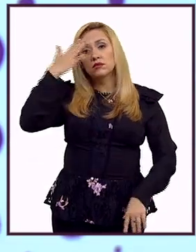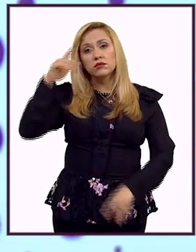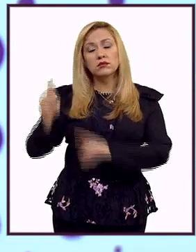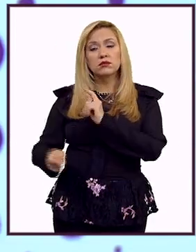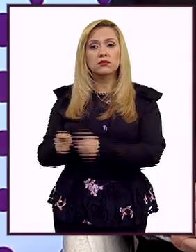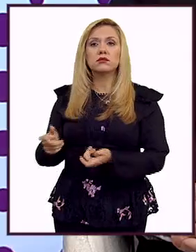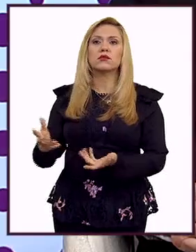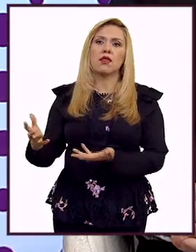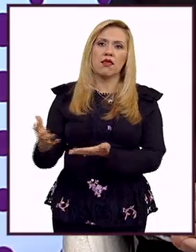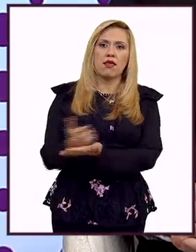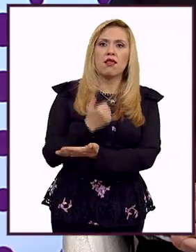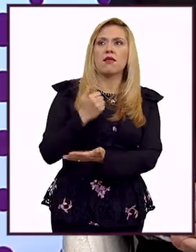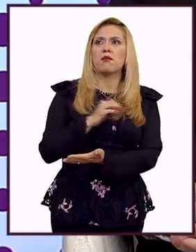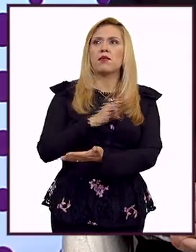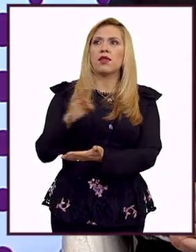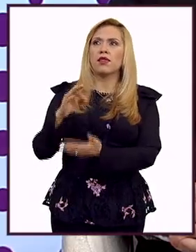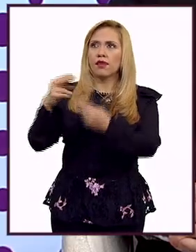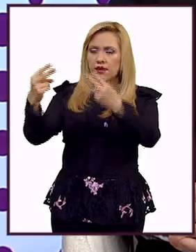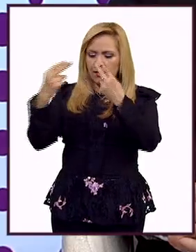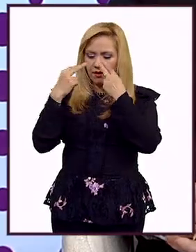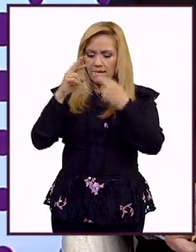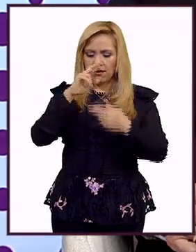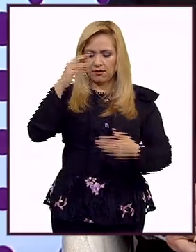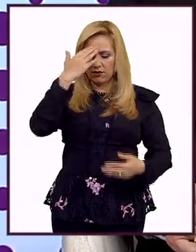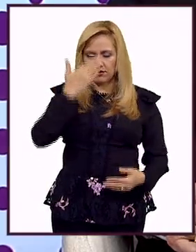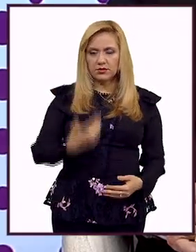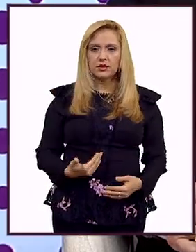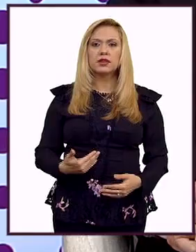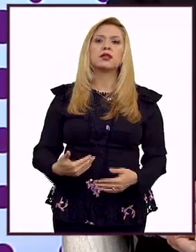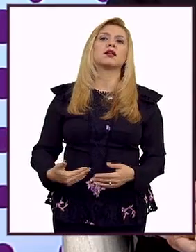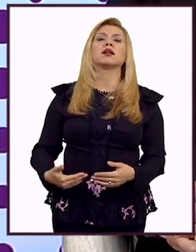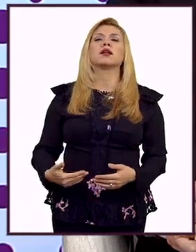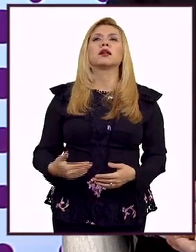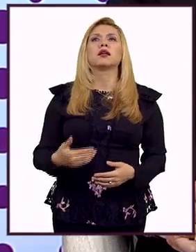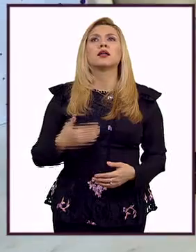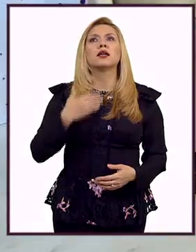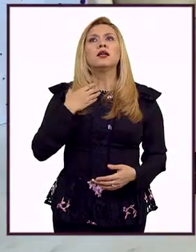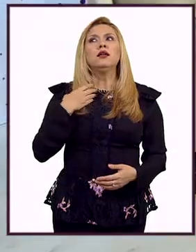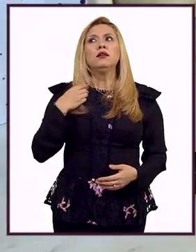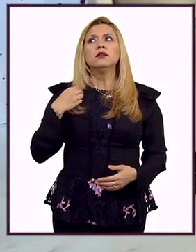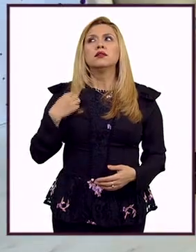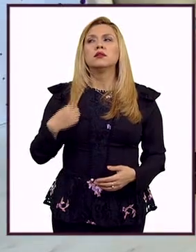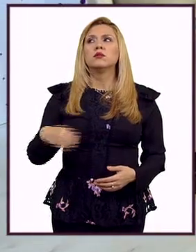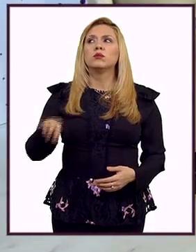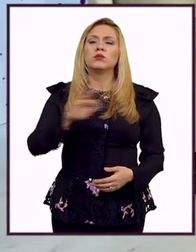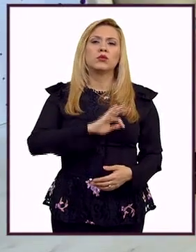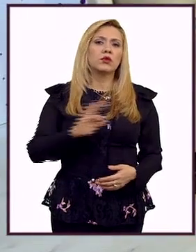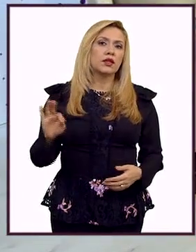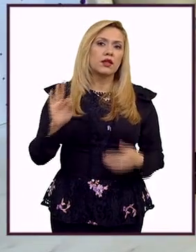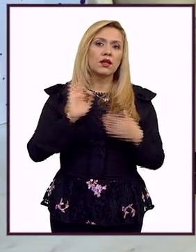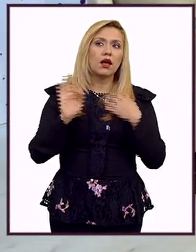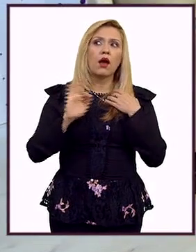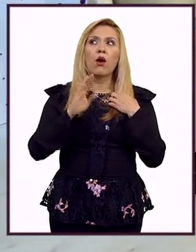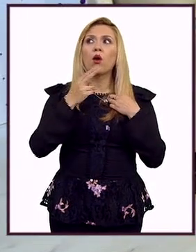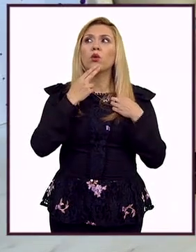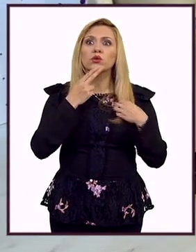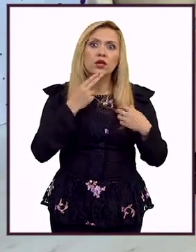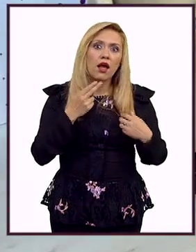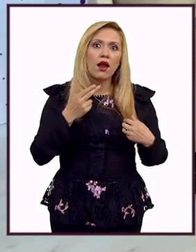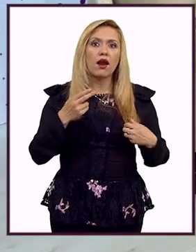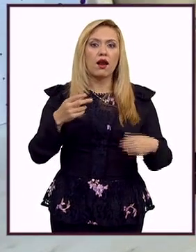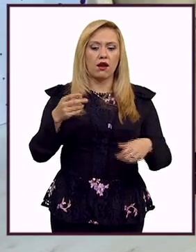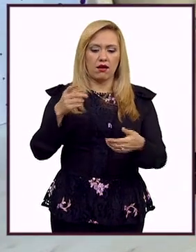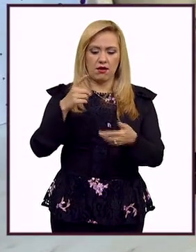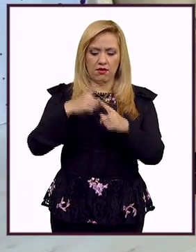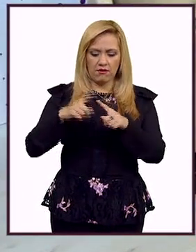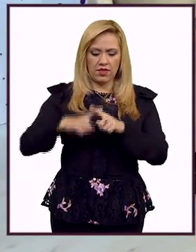ganancia es la posibilidad del reconocimiento. La segunda es la posibilidad de recoger en un solo instrumento distintos derechos, varios de